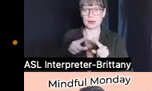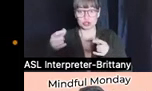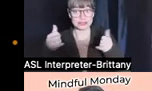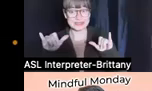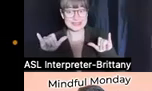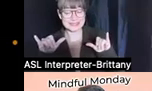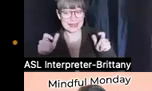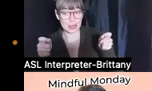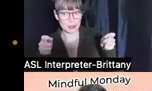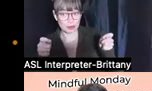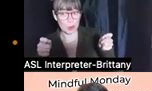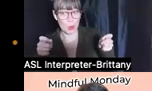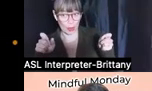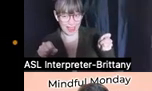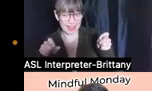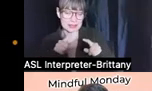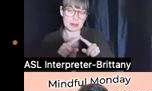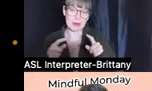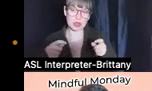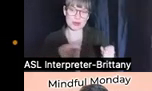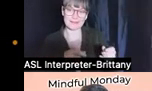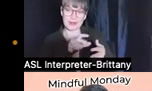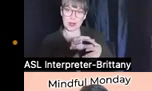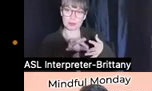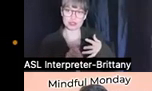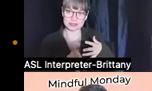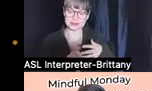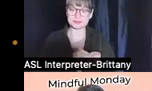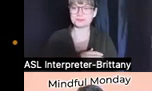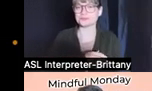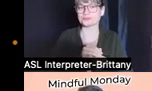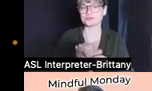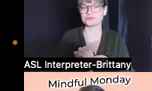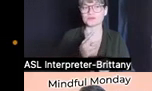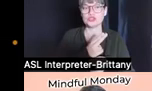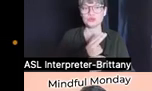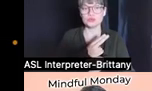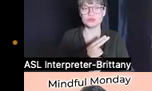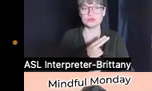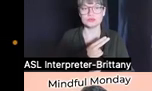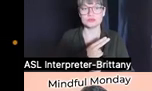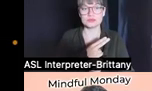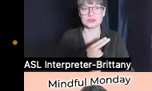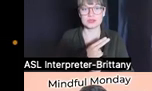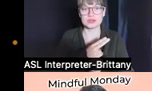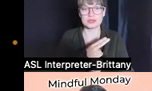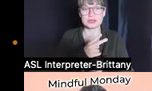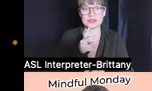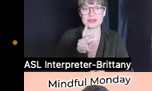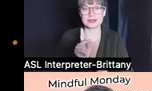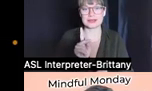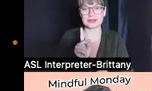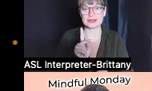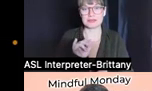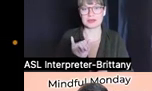dicta lo que van a hacer entre dos opciones. Asegurar que usamos kiss,